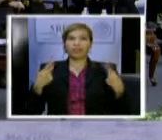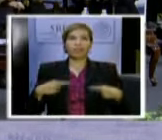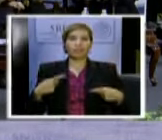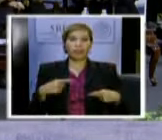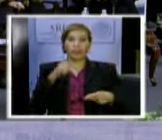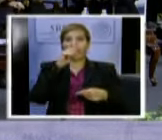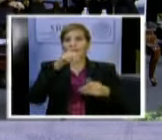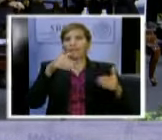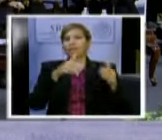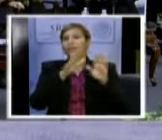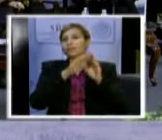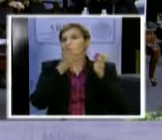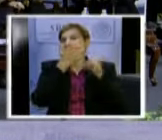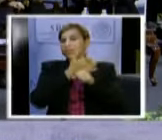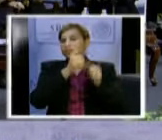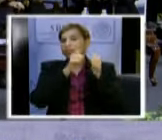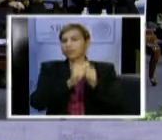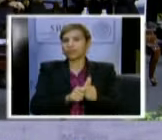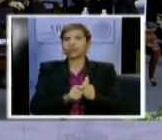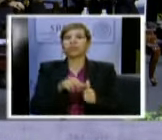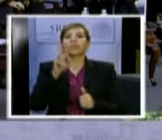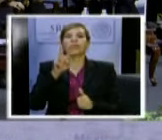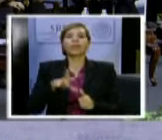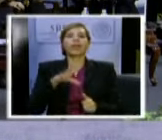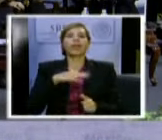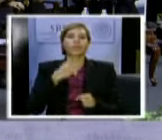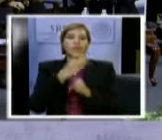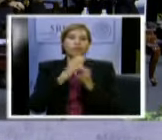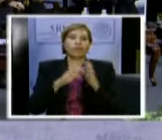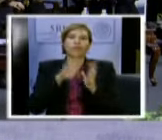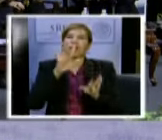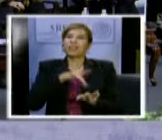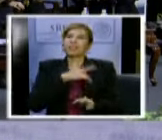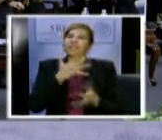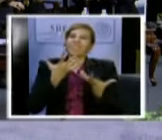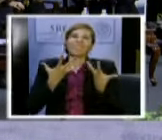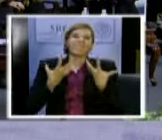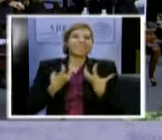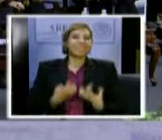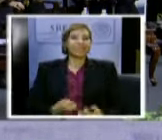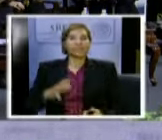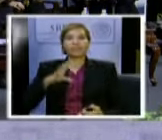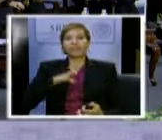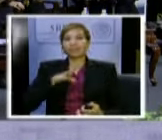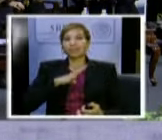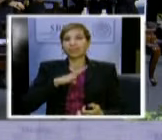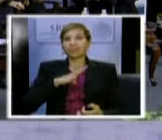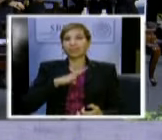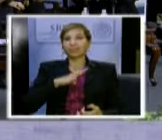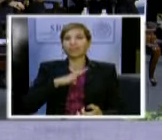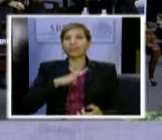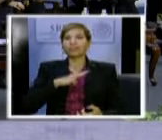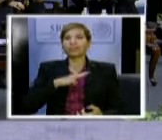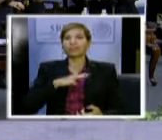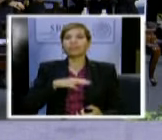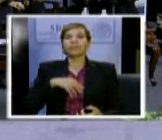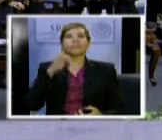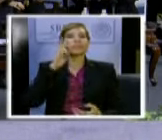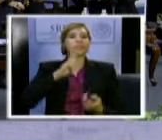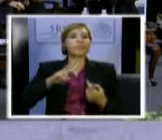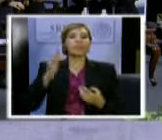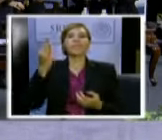gente. Déjenme decirles que una de las cosas más frustrantes que tenemos es el ver que tienen